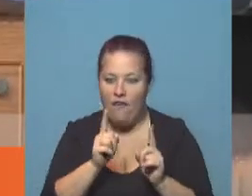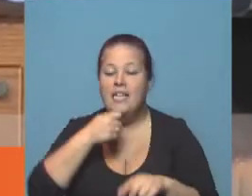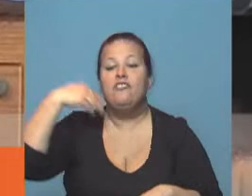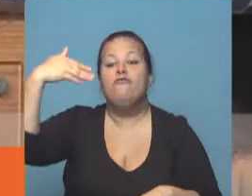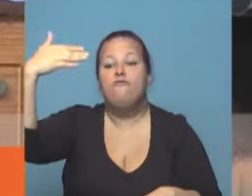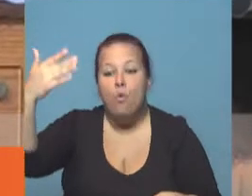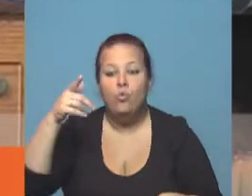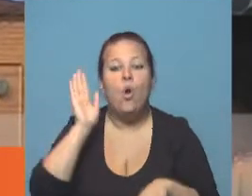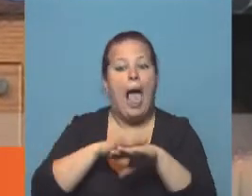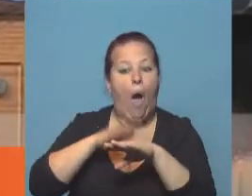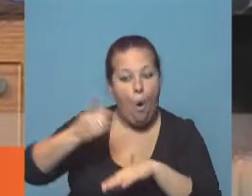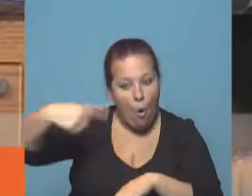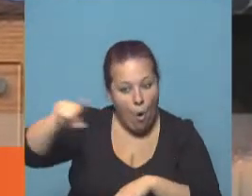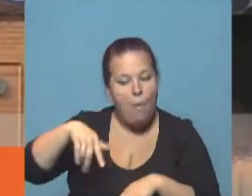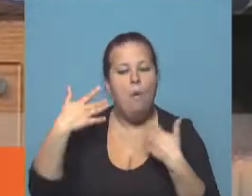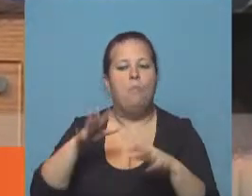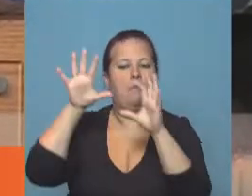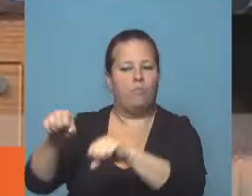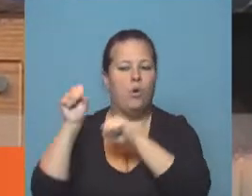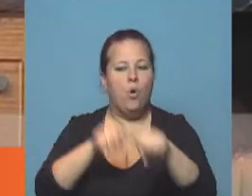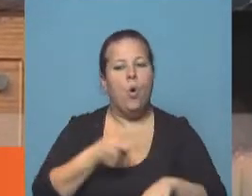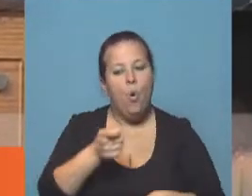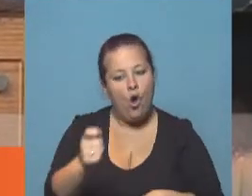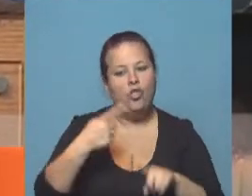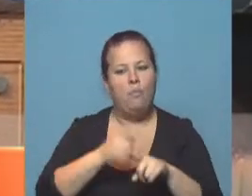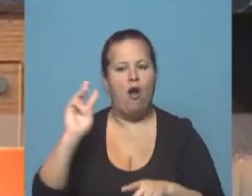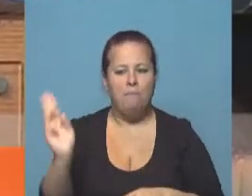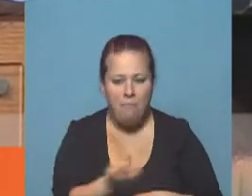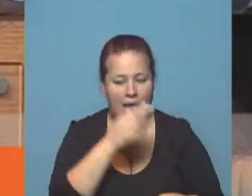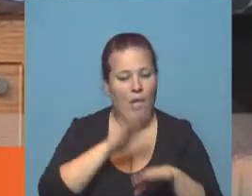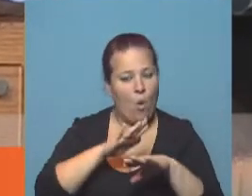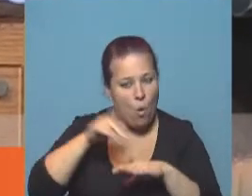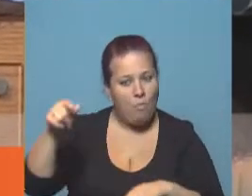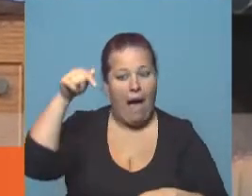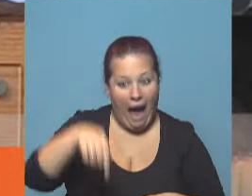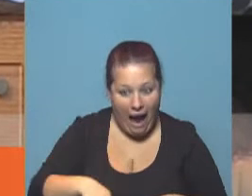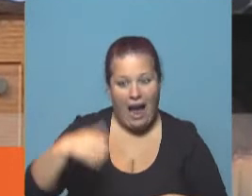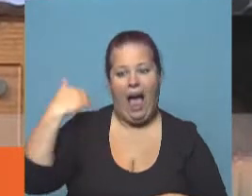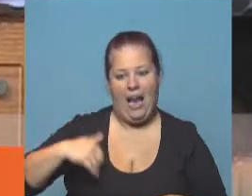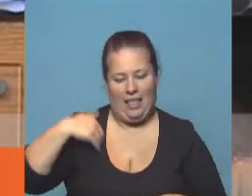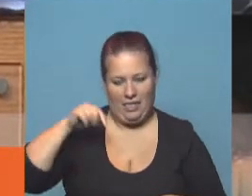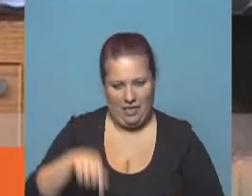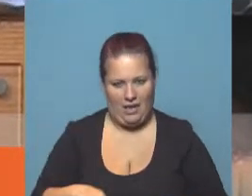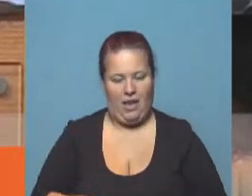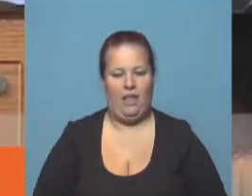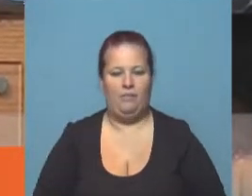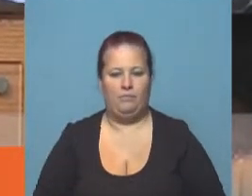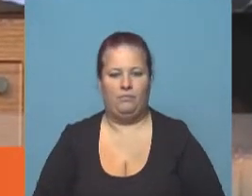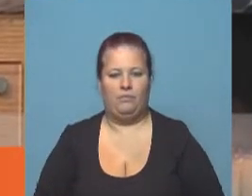día los acusados puedan ser juzgados por el crimen por el que se los acusa aquí en la Argentina.